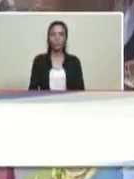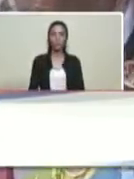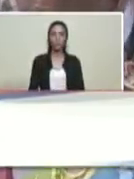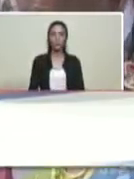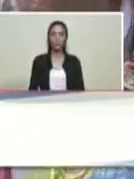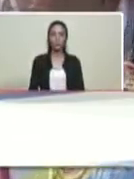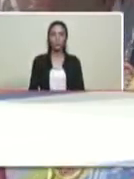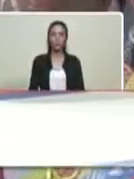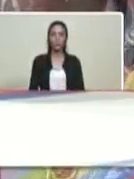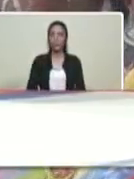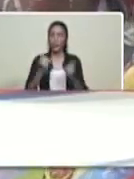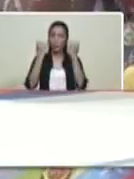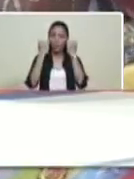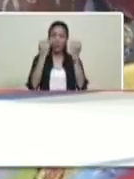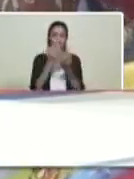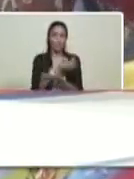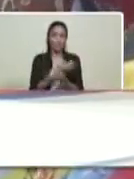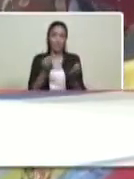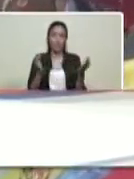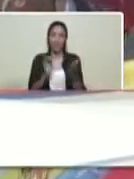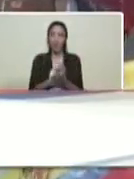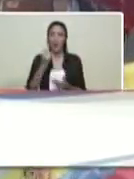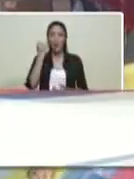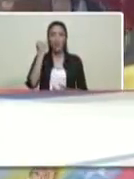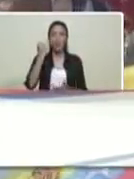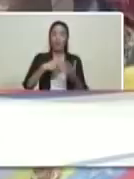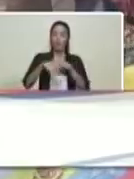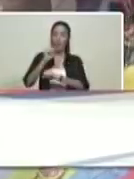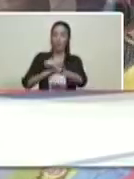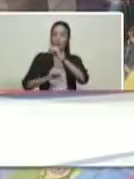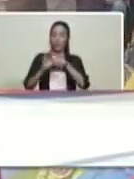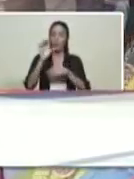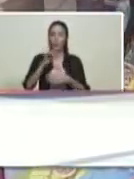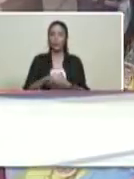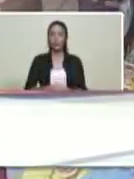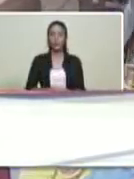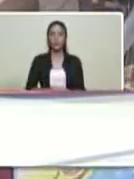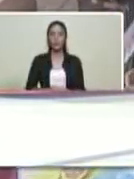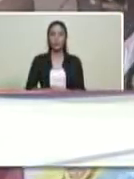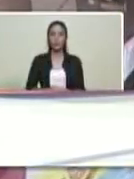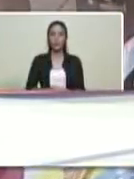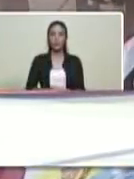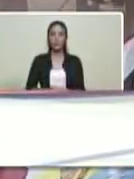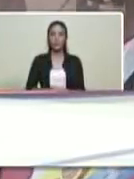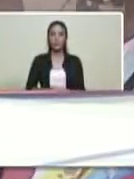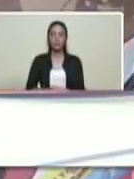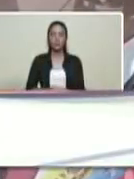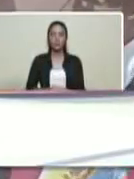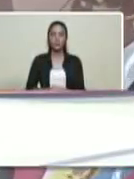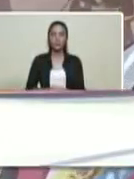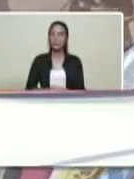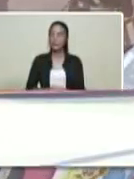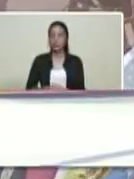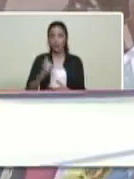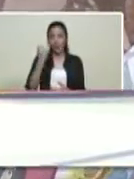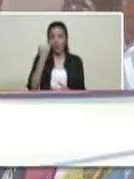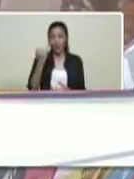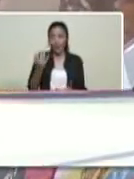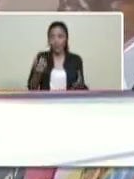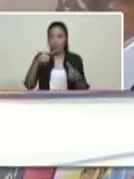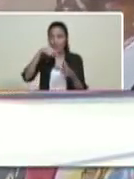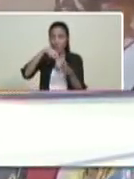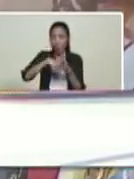conceptos tan hermosos de nuestro concepto estratégico de defensa qué conceptos tan profundos del